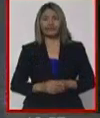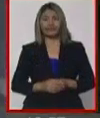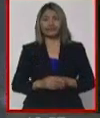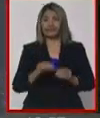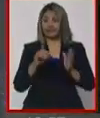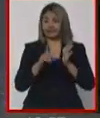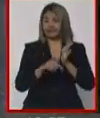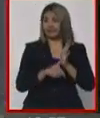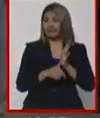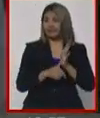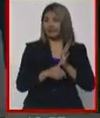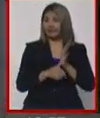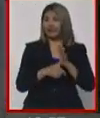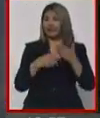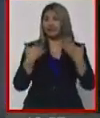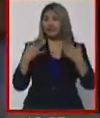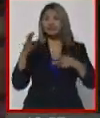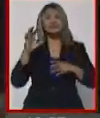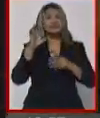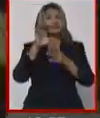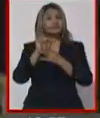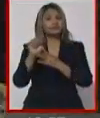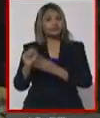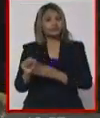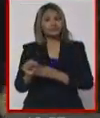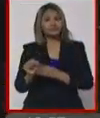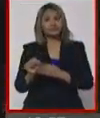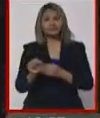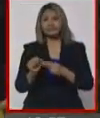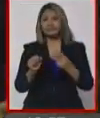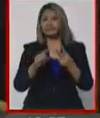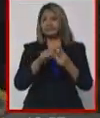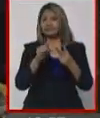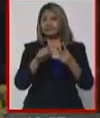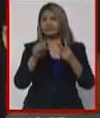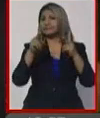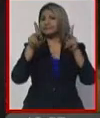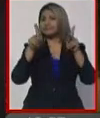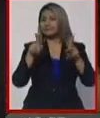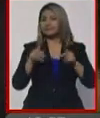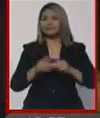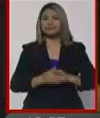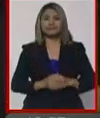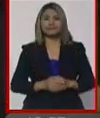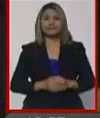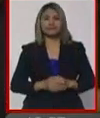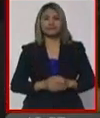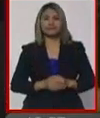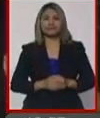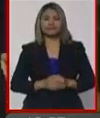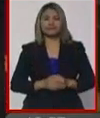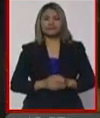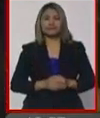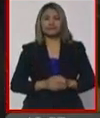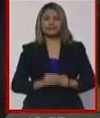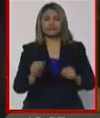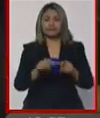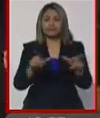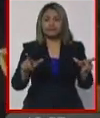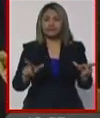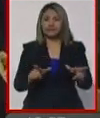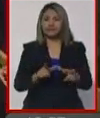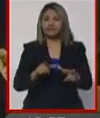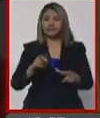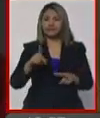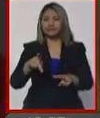Producto de este operativo se ha procedido a la aprehensión de 12 ciudadanos en la localidad